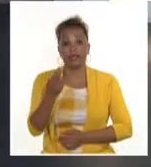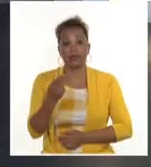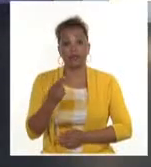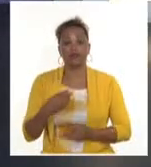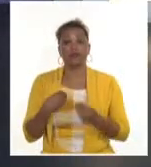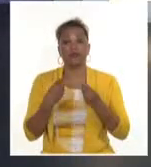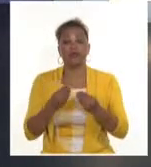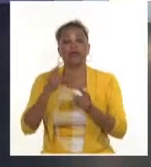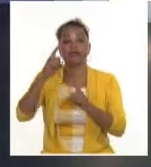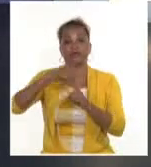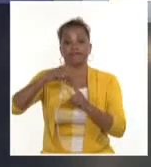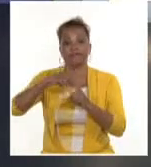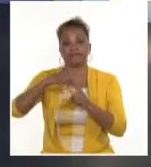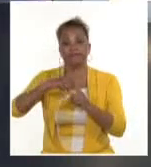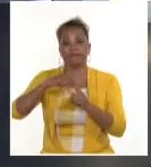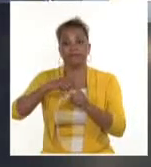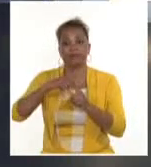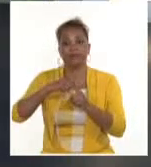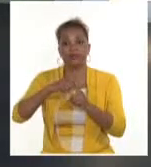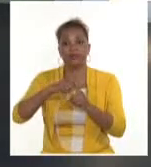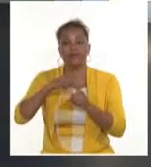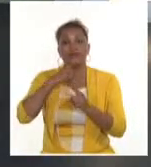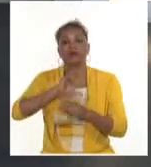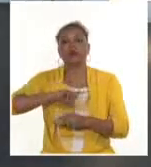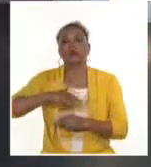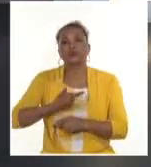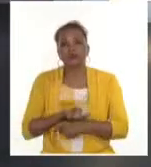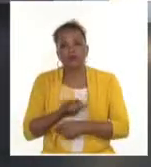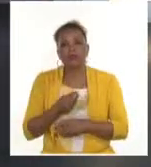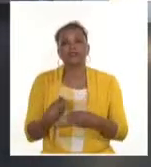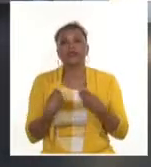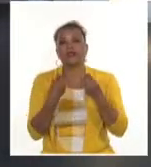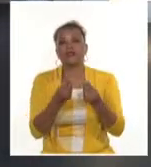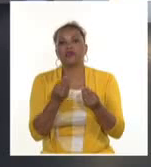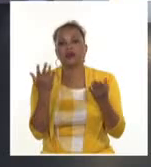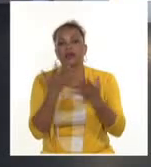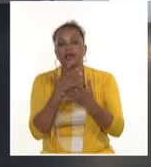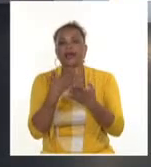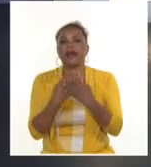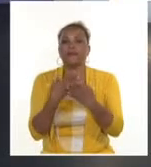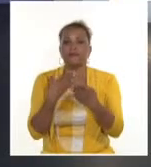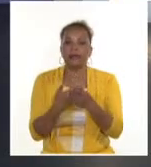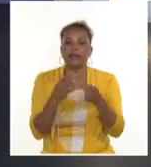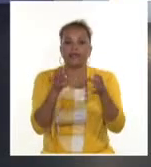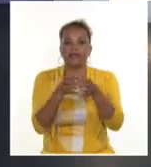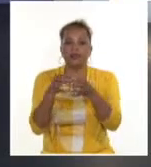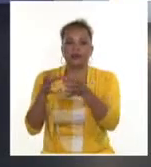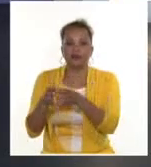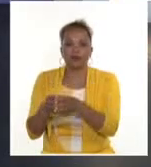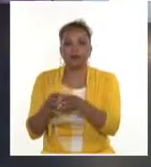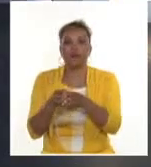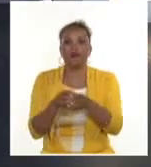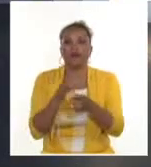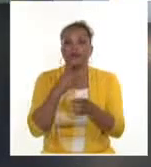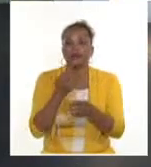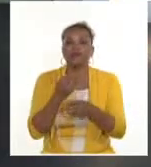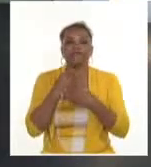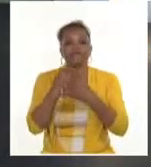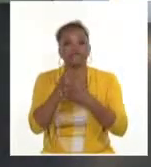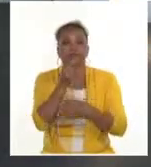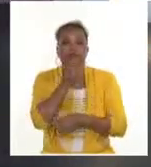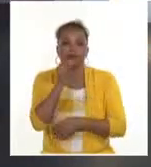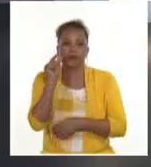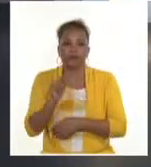sindicato nacional de trabajadores de la cultura le fue otorgado a entidades agrupaciones y medios de comunicación en la provincia de